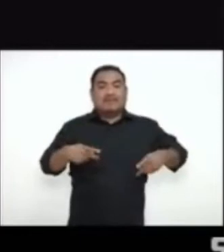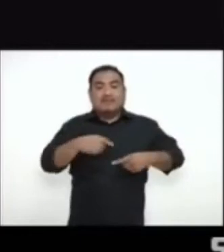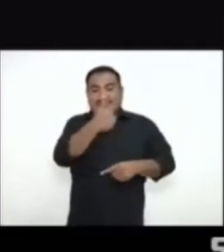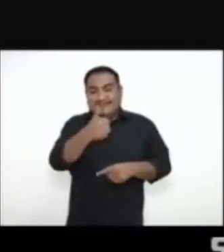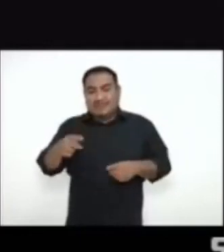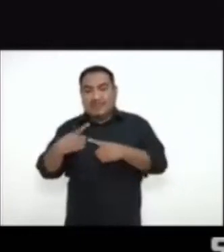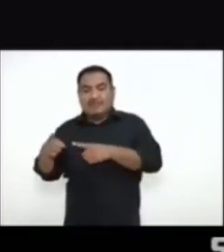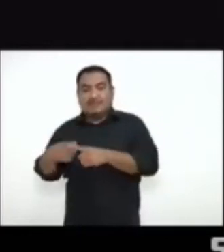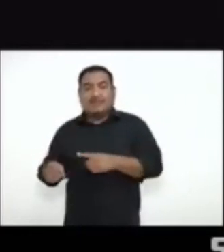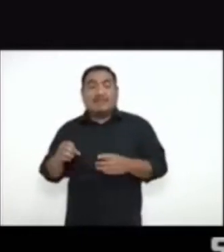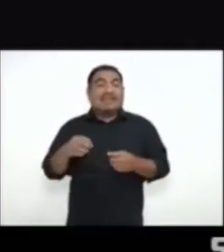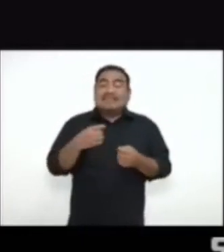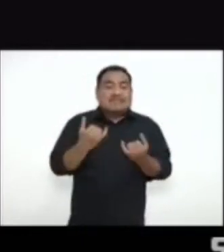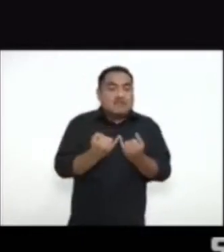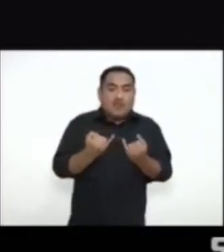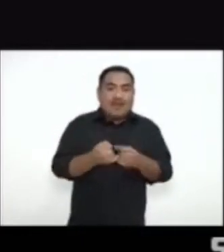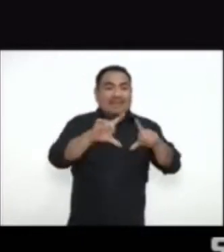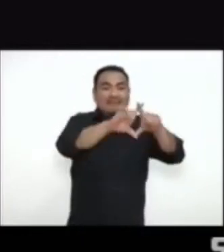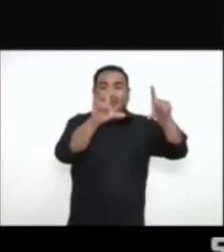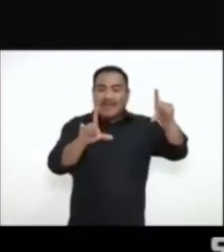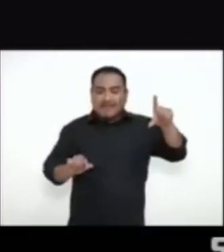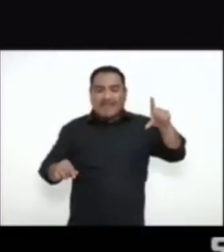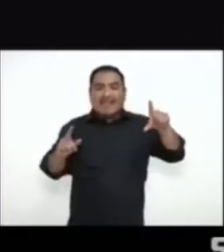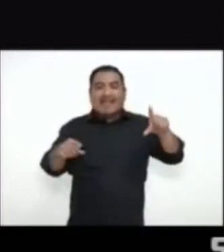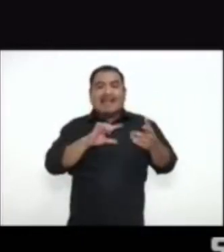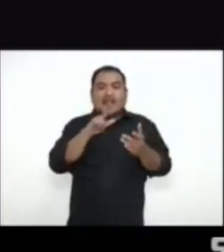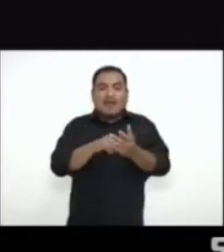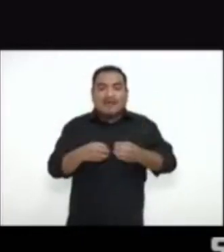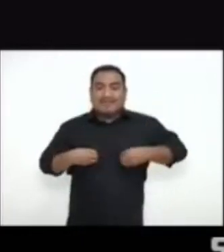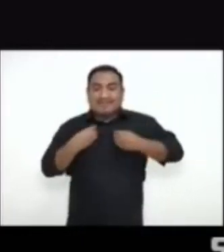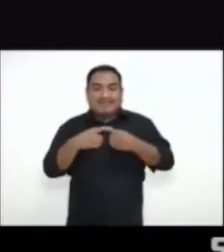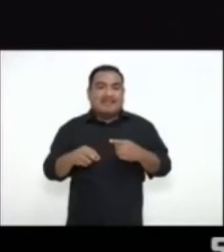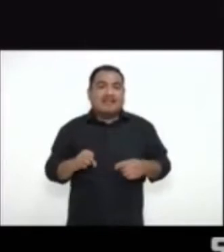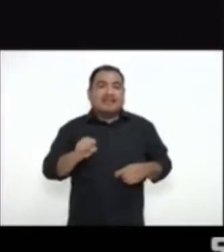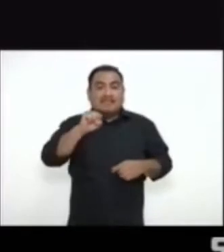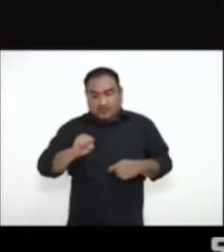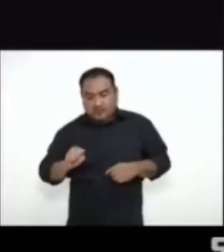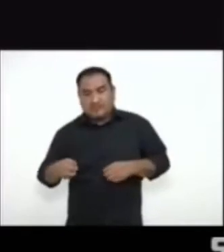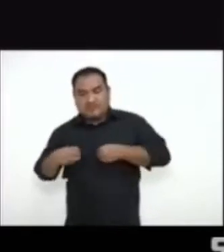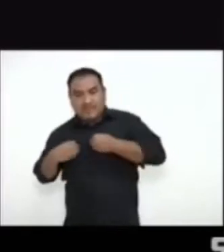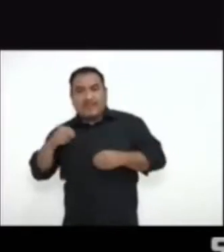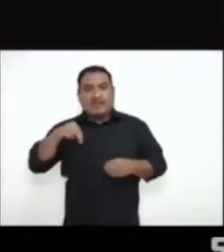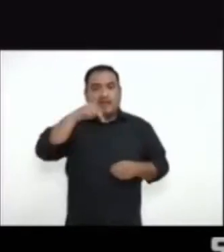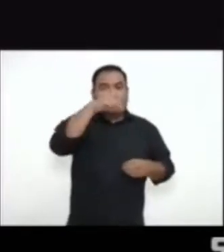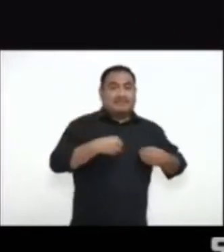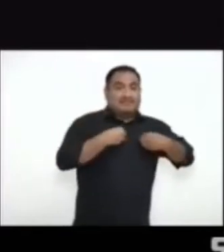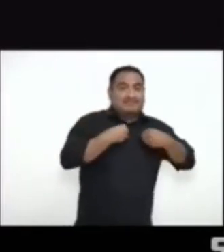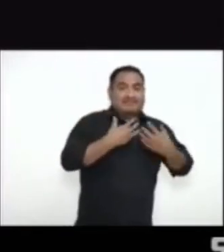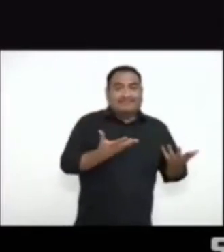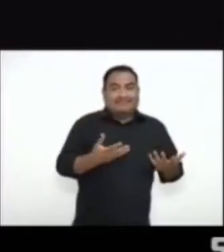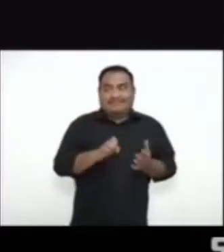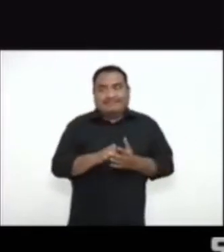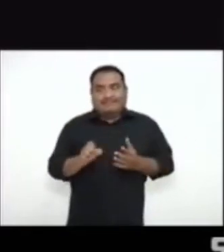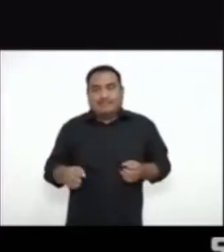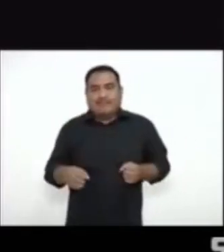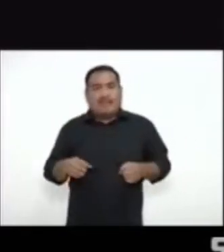en el centro de la República, que si viviste y creciste en el sur o en el norte. Observemos cómo en el norte y